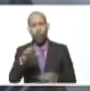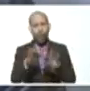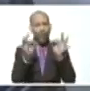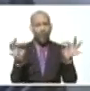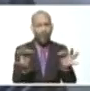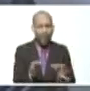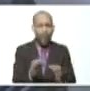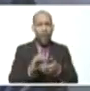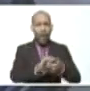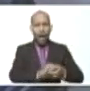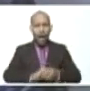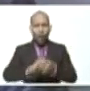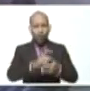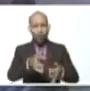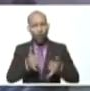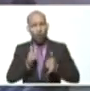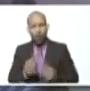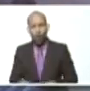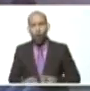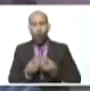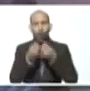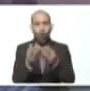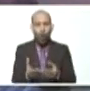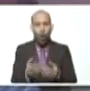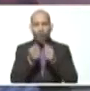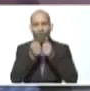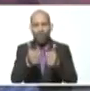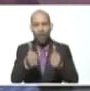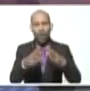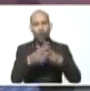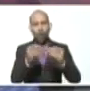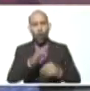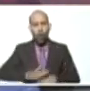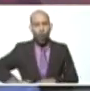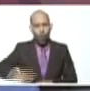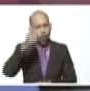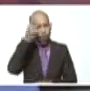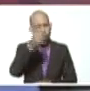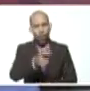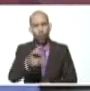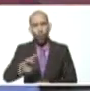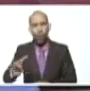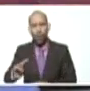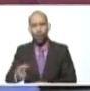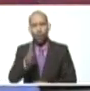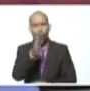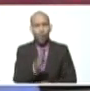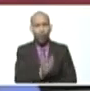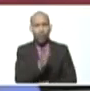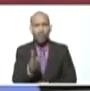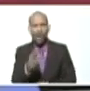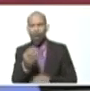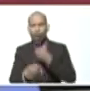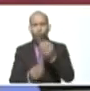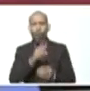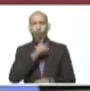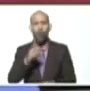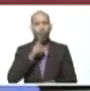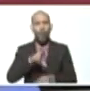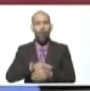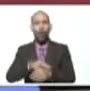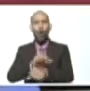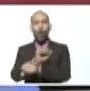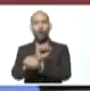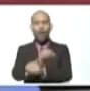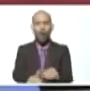trujillana y entre sus hijos le regaló para el bien de todo el pueblo al que fue bautizado con el nombre de José Gregorio, nombre